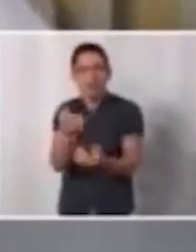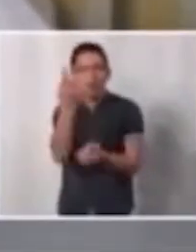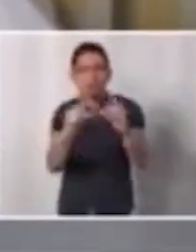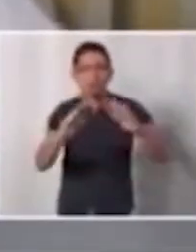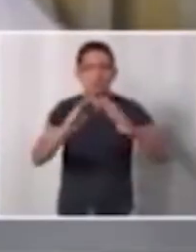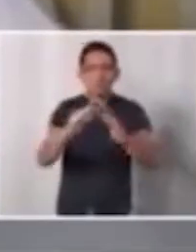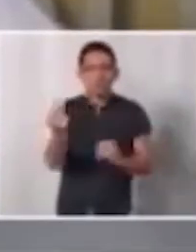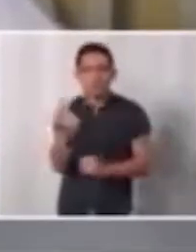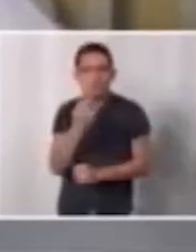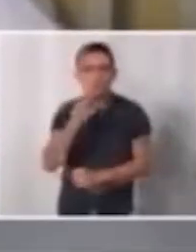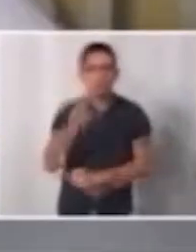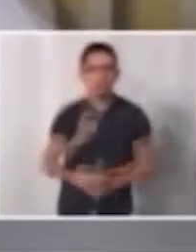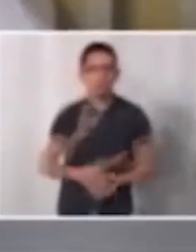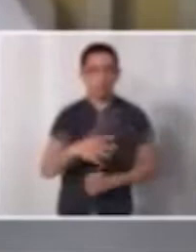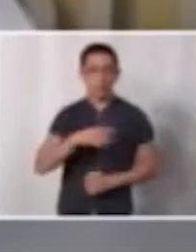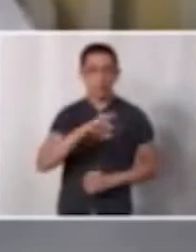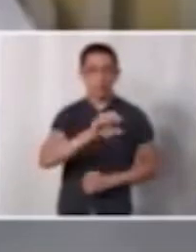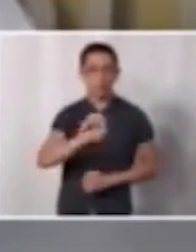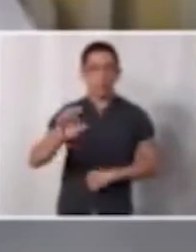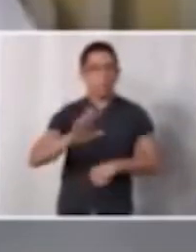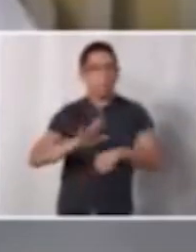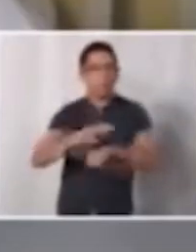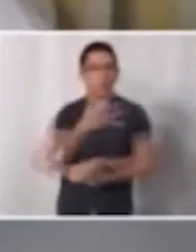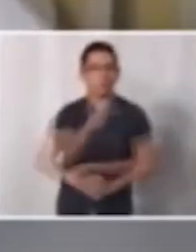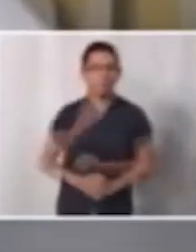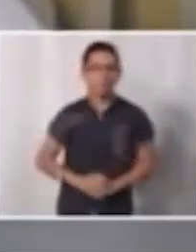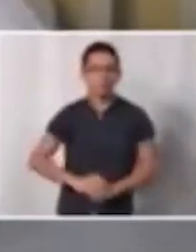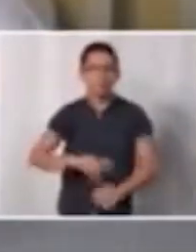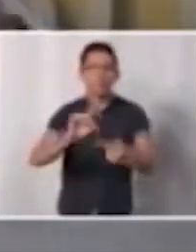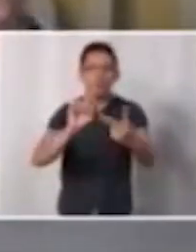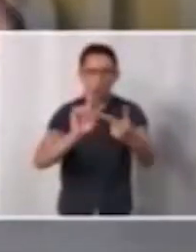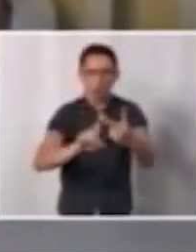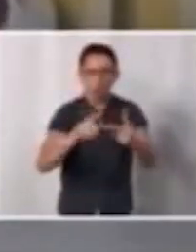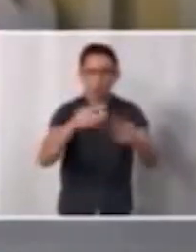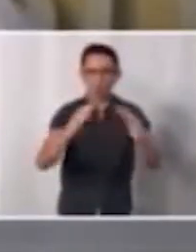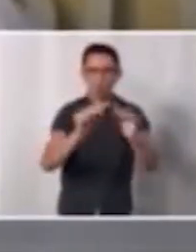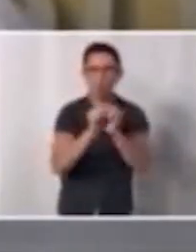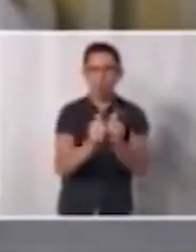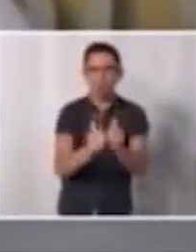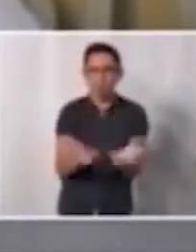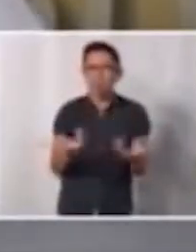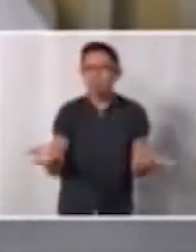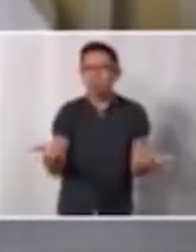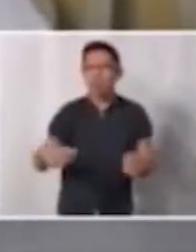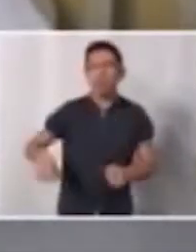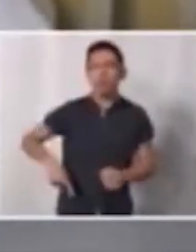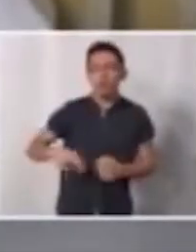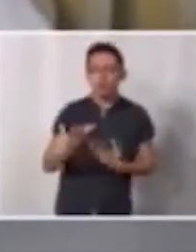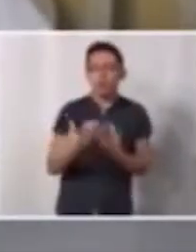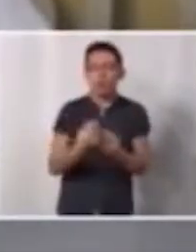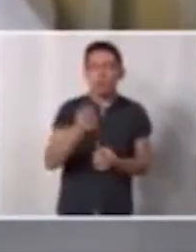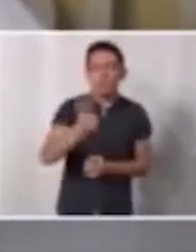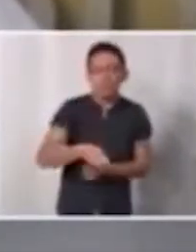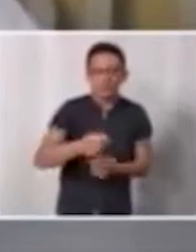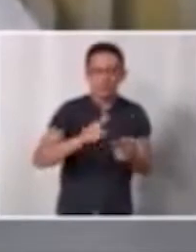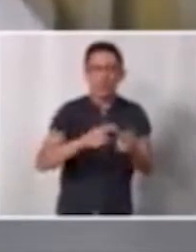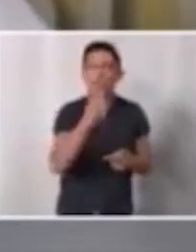según sea su consumo. Dos. El gobierno estará contigo para que tengas luz.